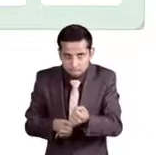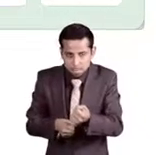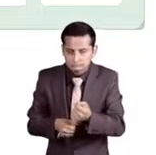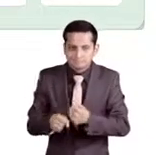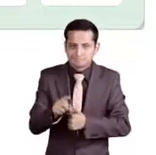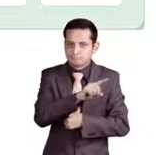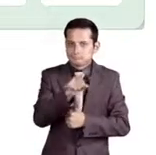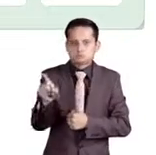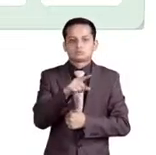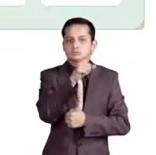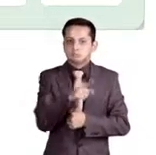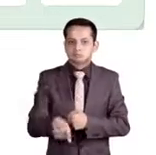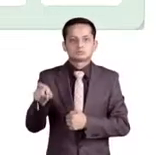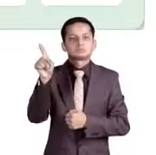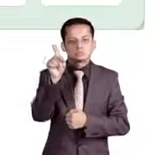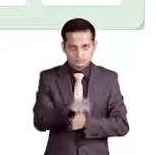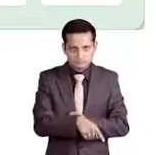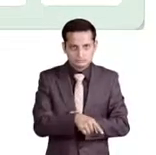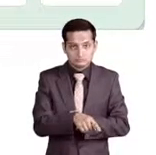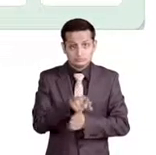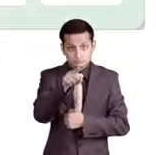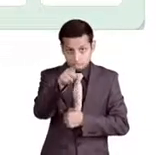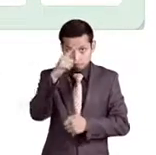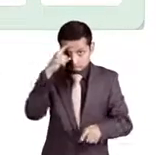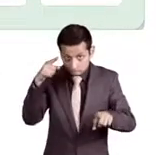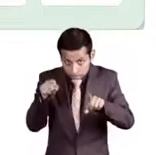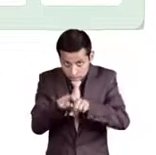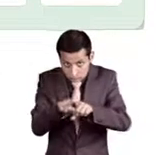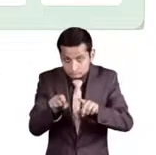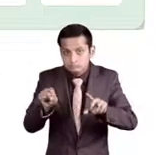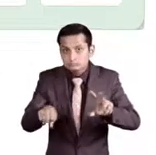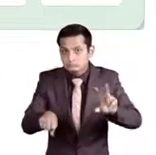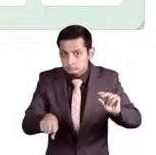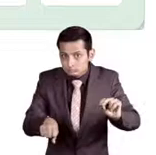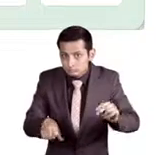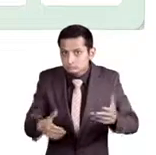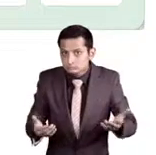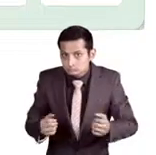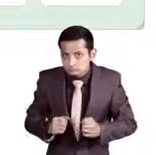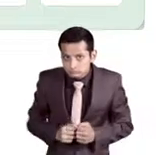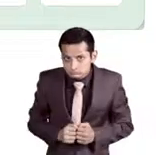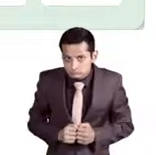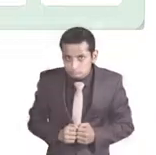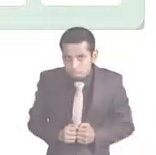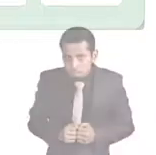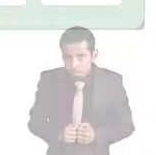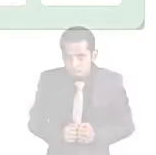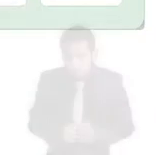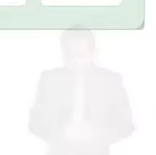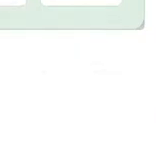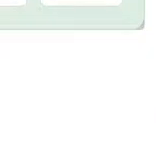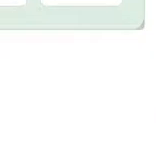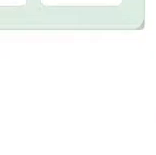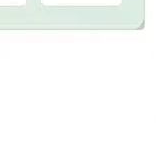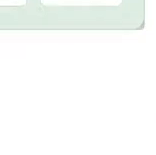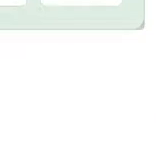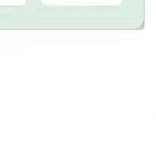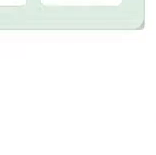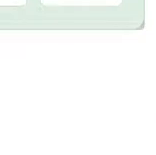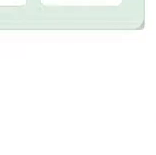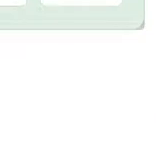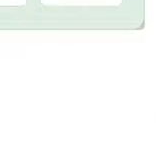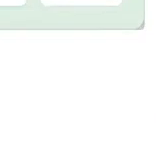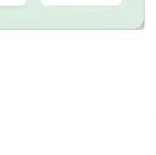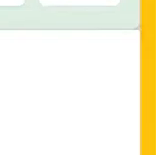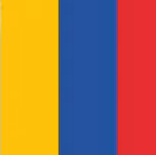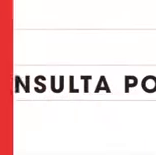metálica en todas sus etapas, en áreas protegidas, zonas intangibles y centros urbanos, de conformidad con lo establecido en el Anexo